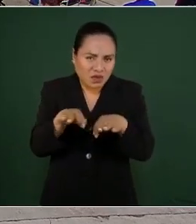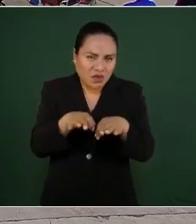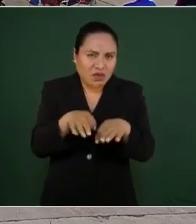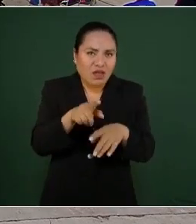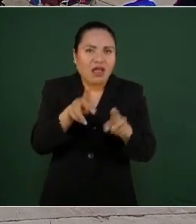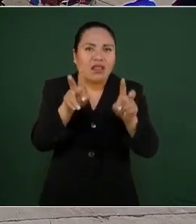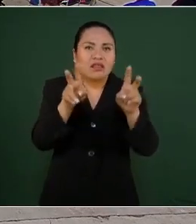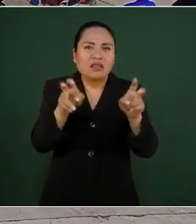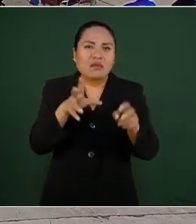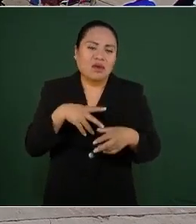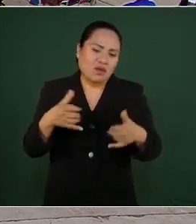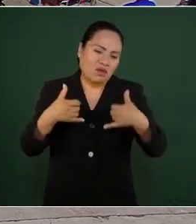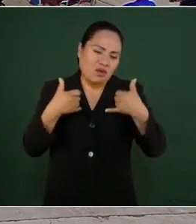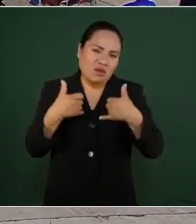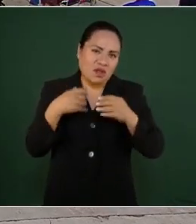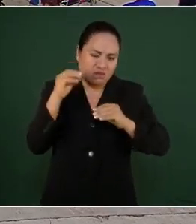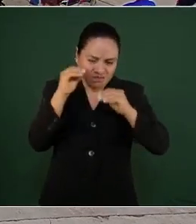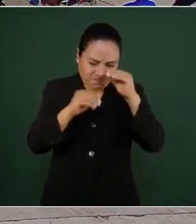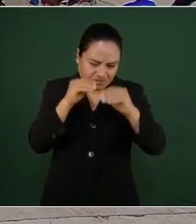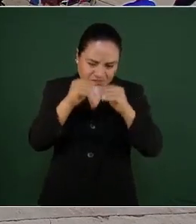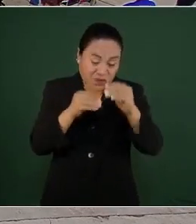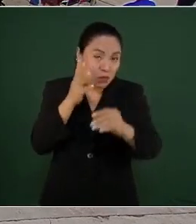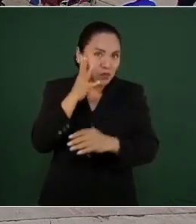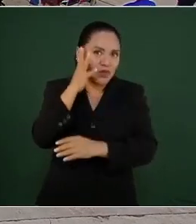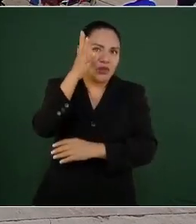Jóvenes Construyendo el Futuro.